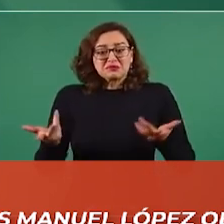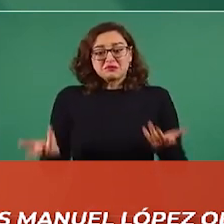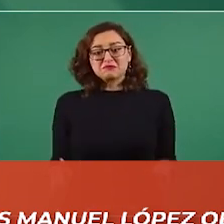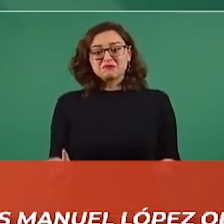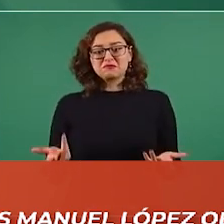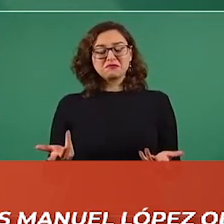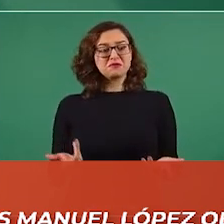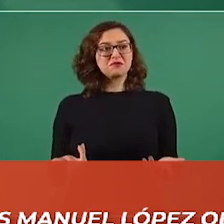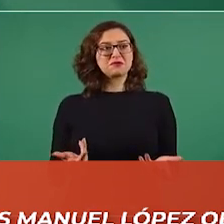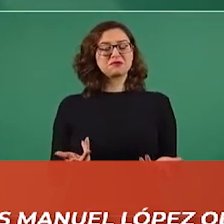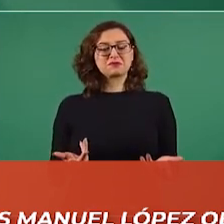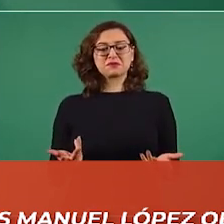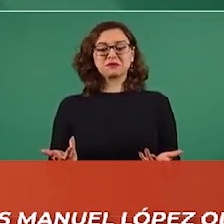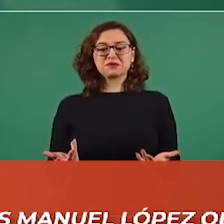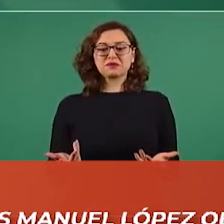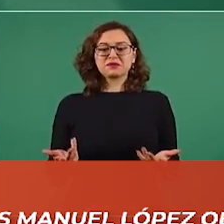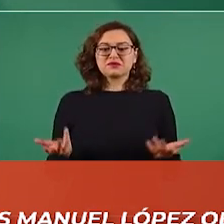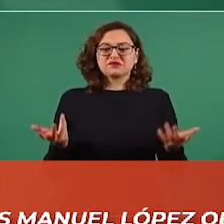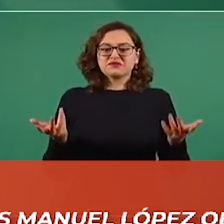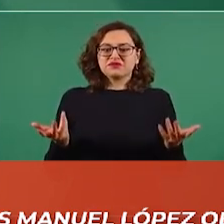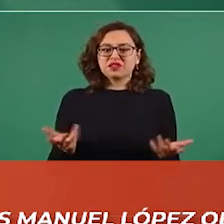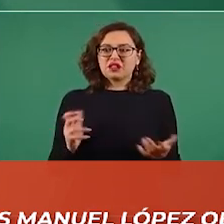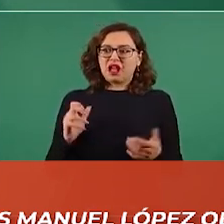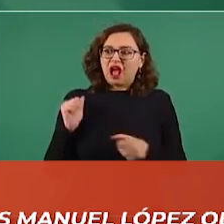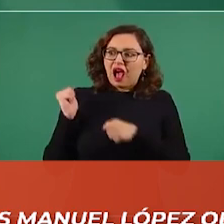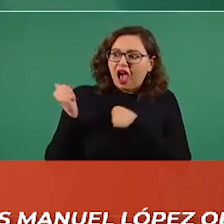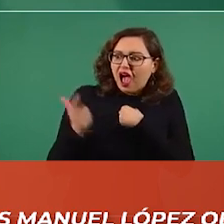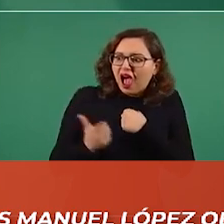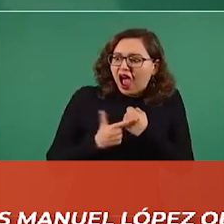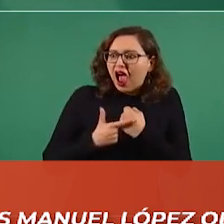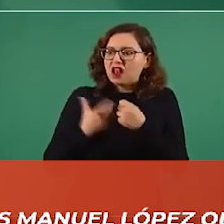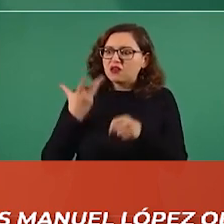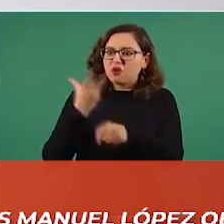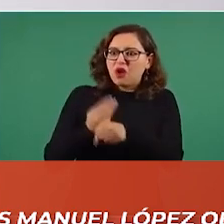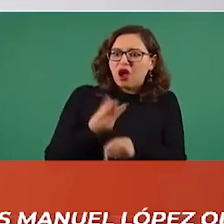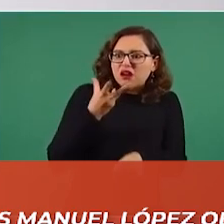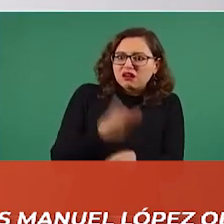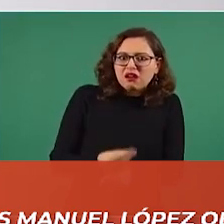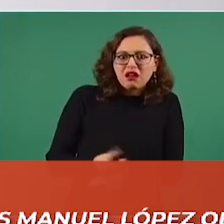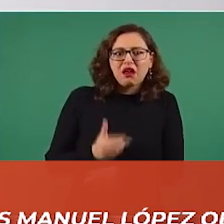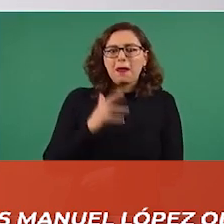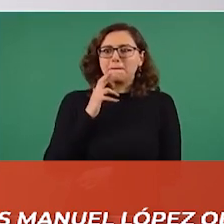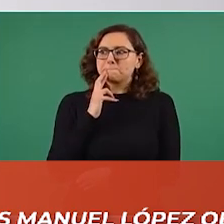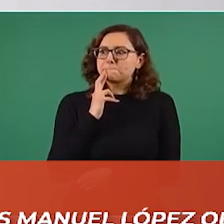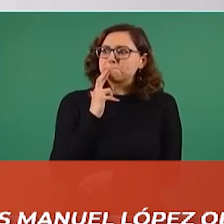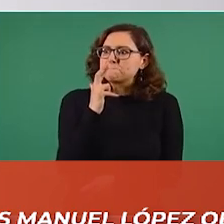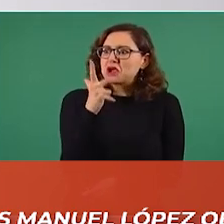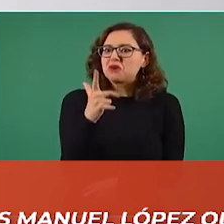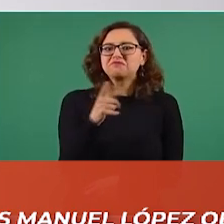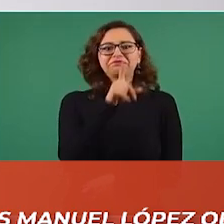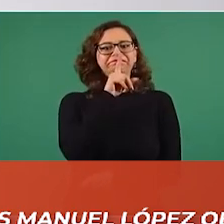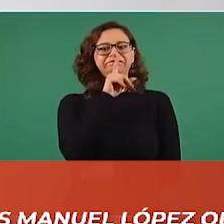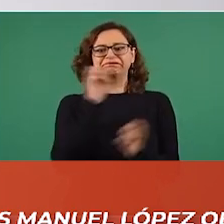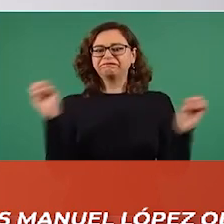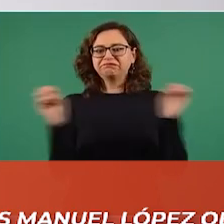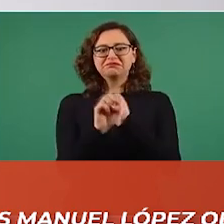no haya ninguna mejora, sobre todo en el caso de homicidios,